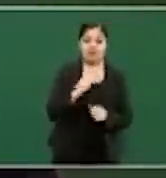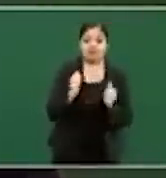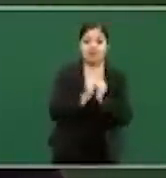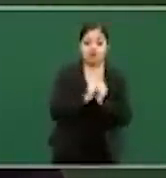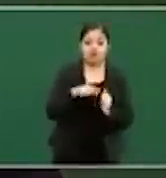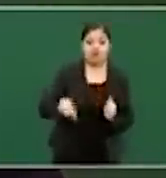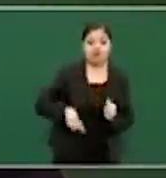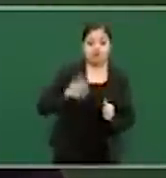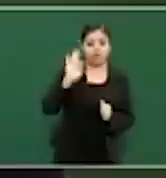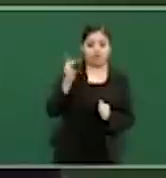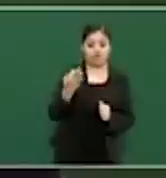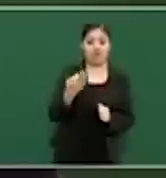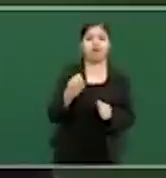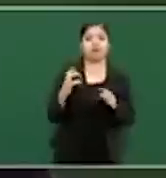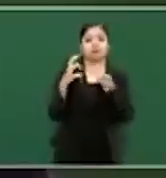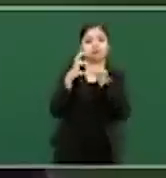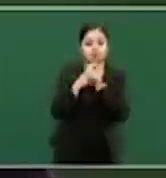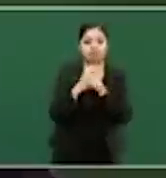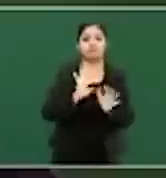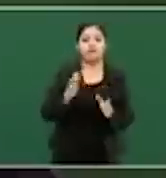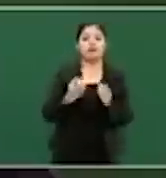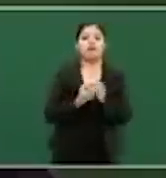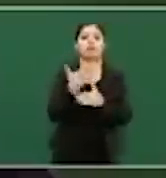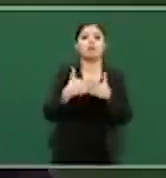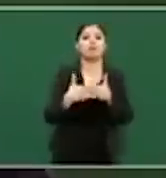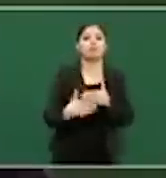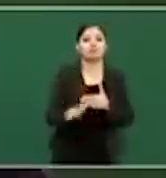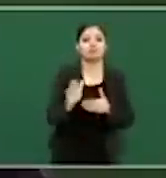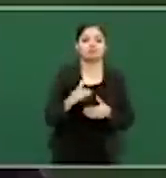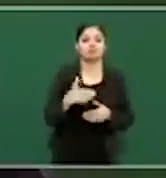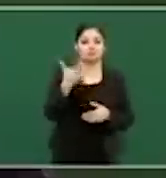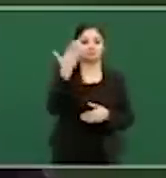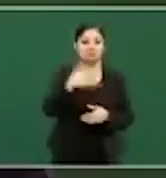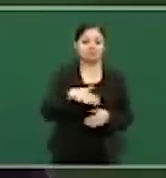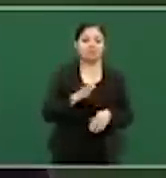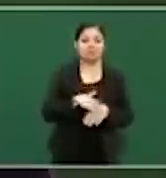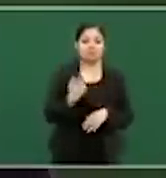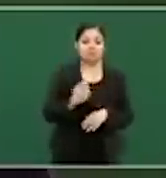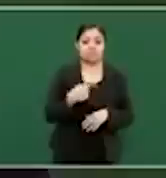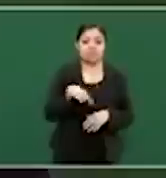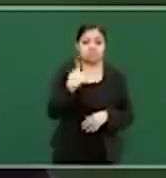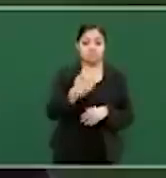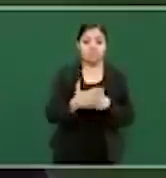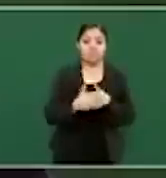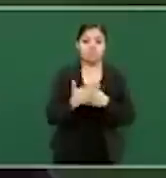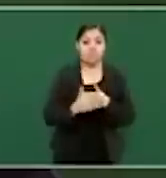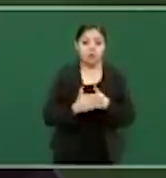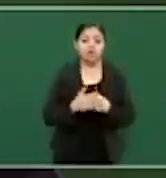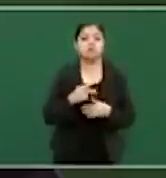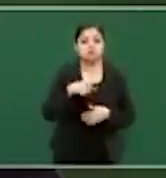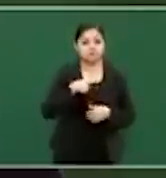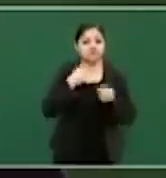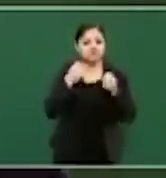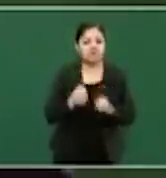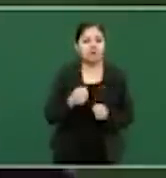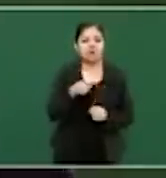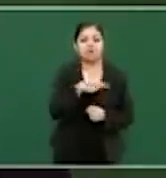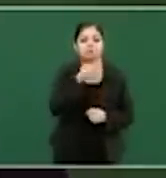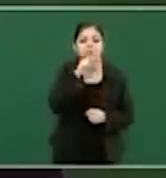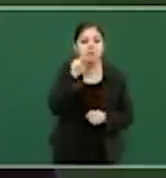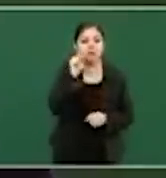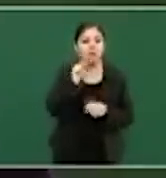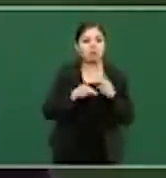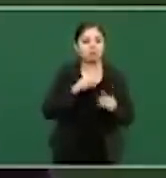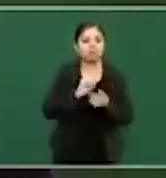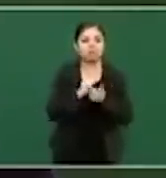desde hace años y que hoy tiene que entrar ya en una nueva etapa. Ese ejercicio creo que en los próximos días va a dar buenos resultados. Hablamos de cómo reforzar